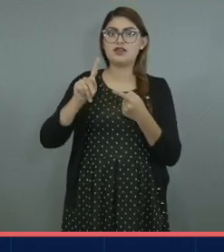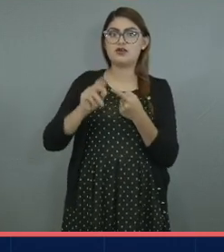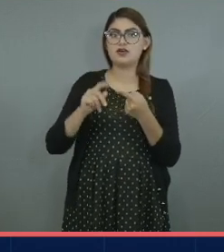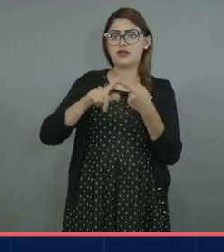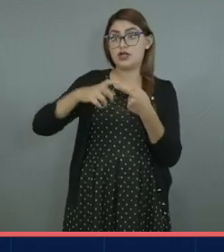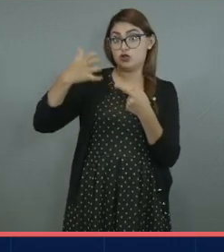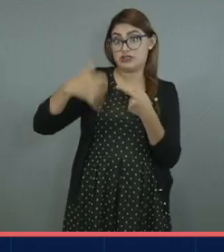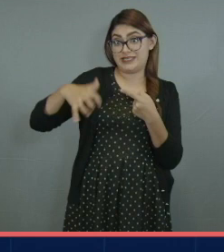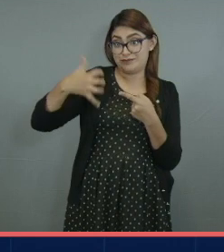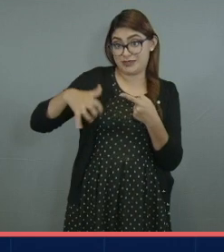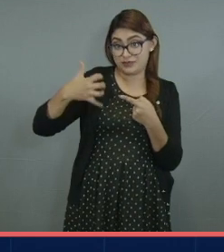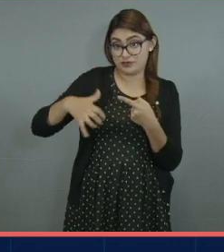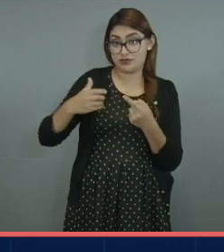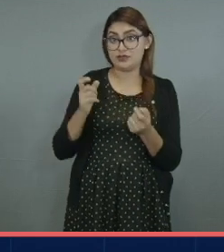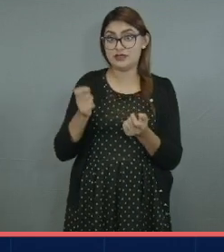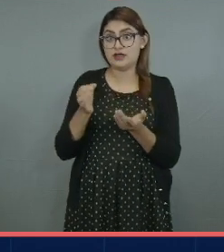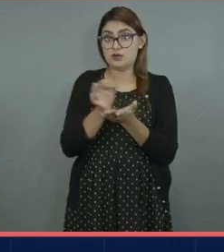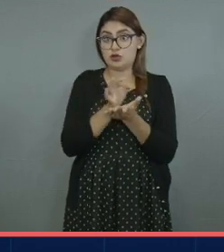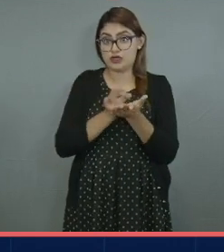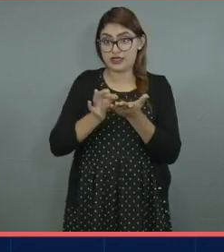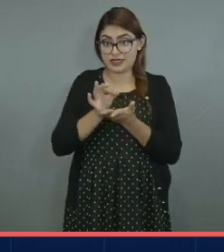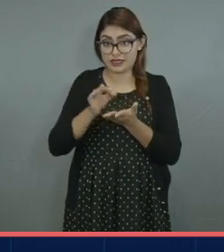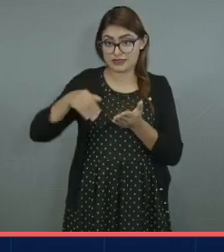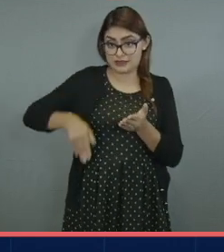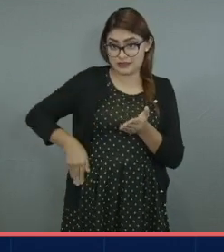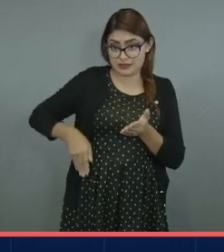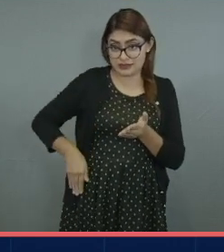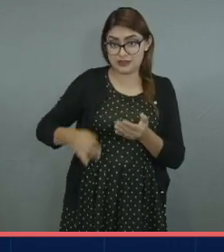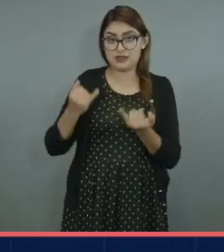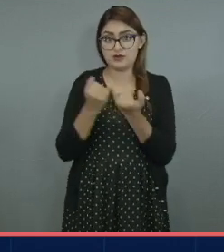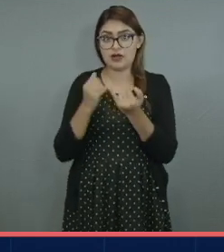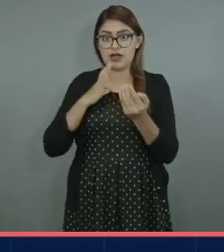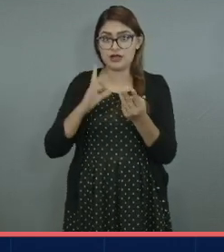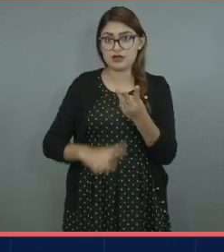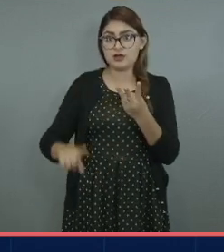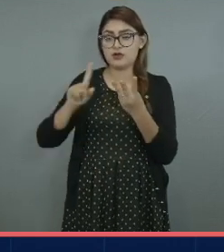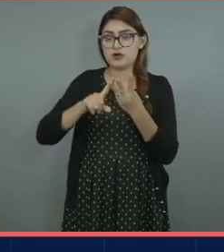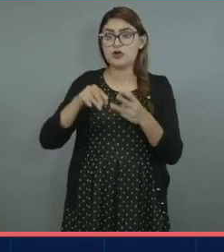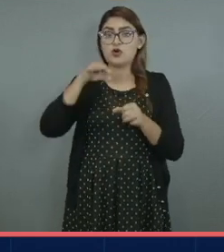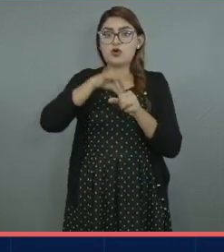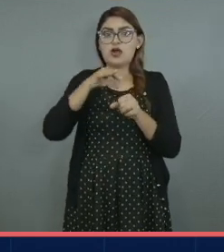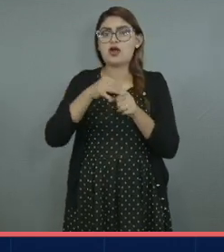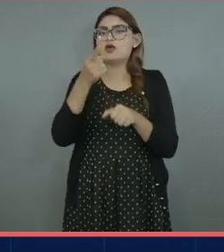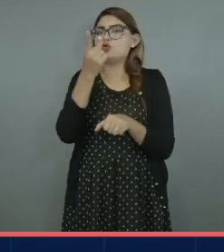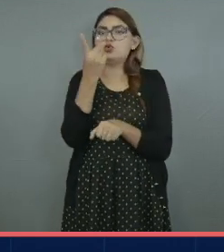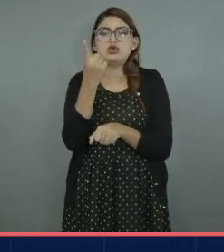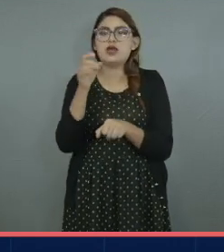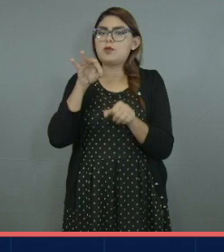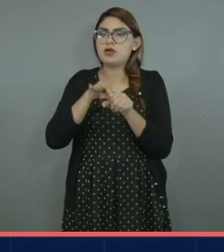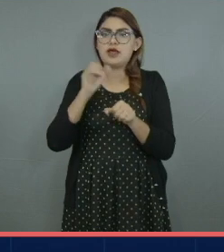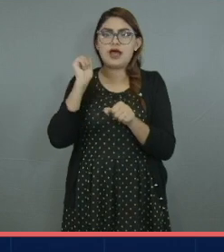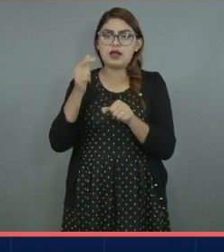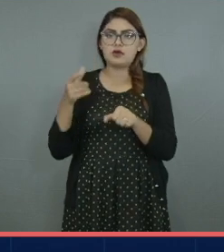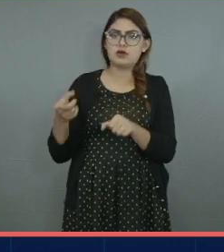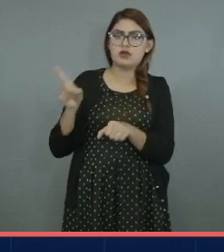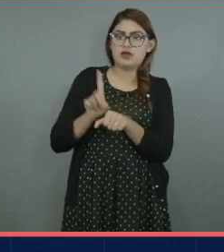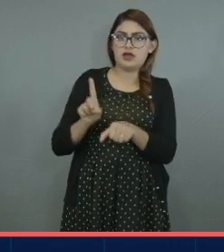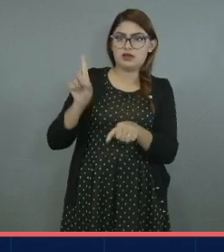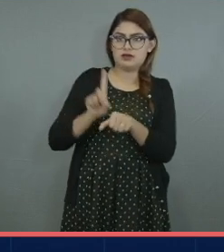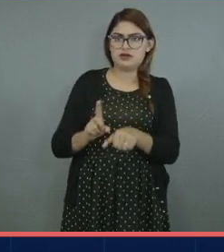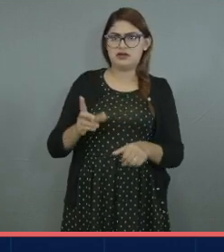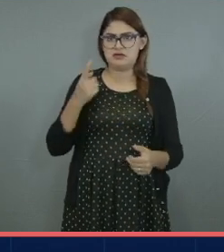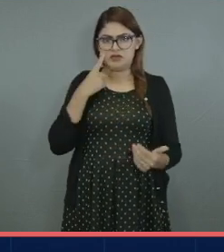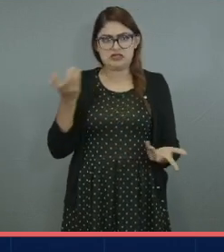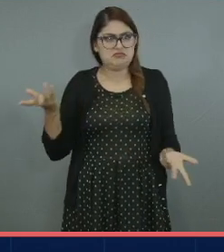Tenemos moneditas de bolsillo y también tenemos una moneda al día. Como te puedes dar cuenta, tenemos para echar